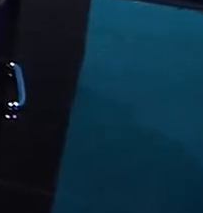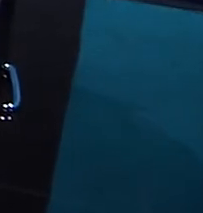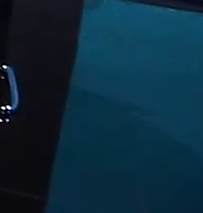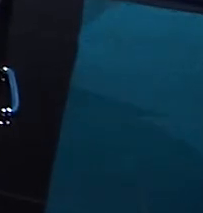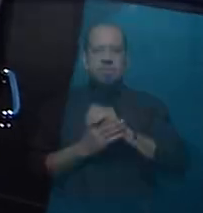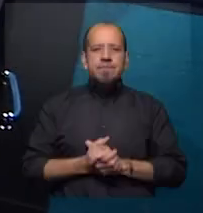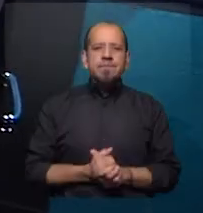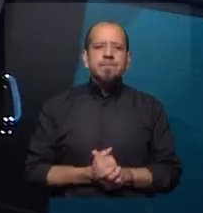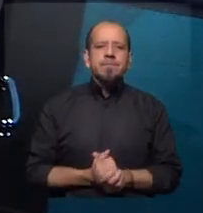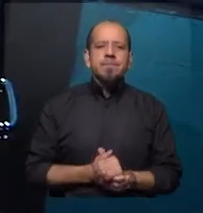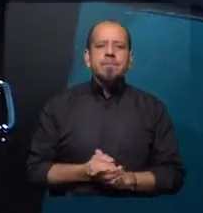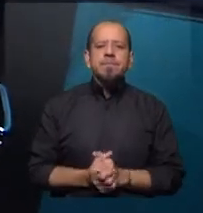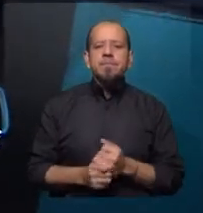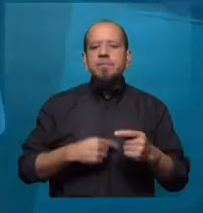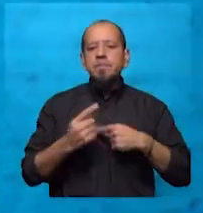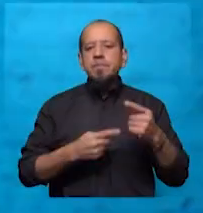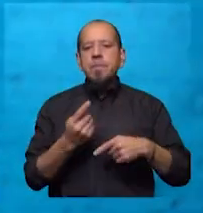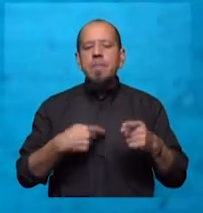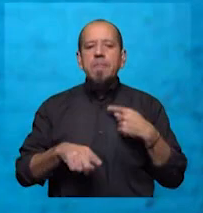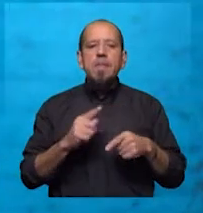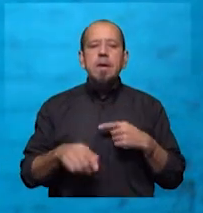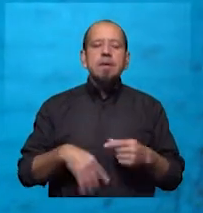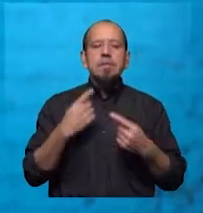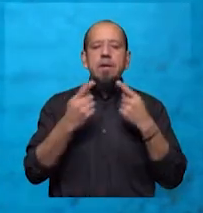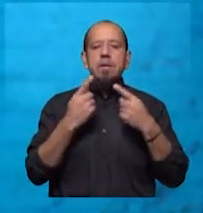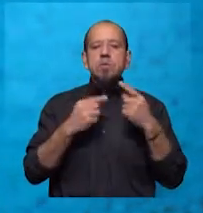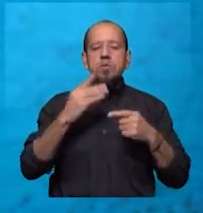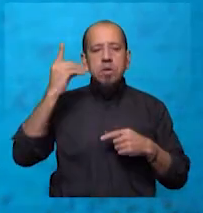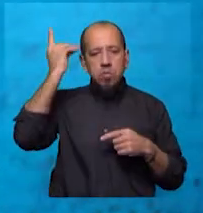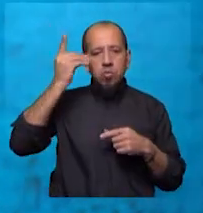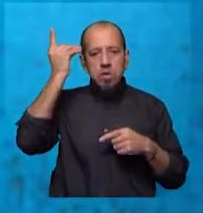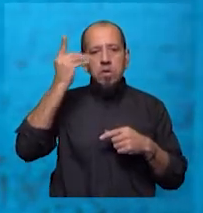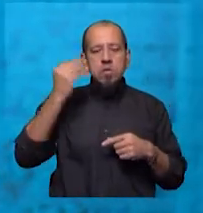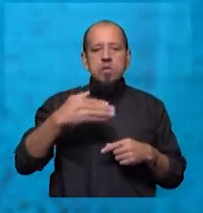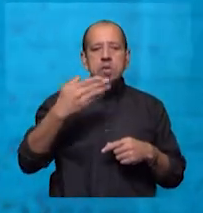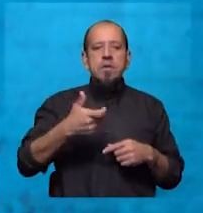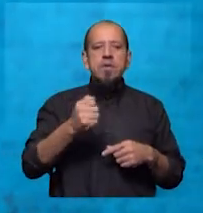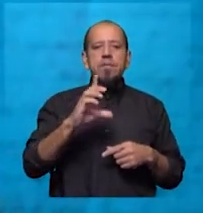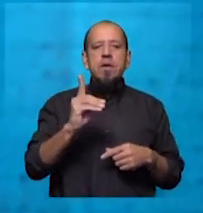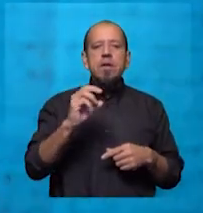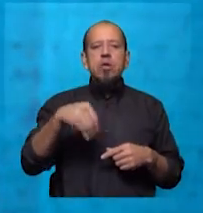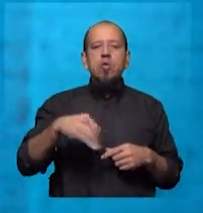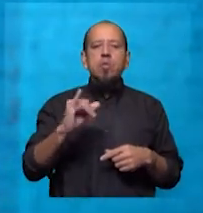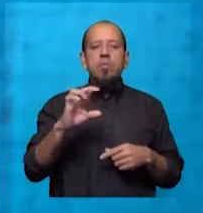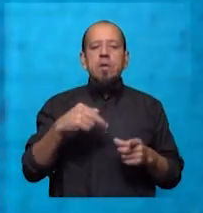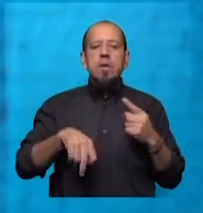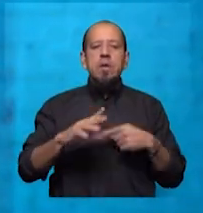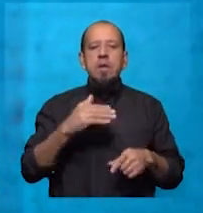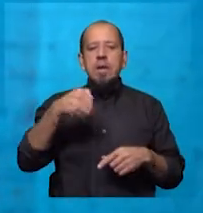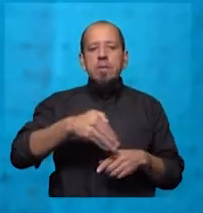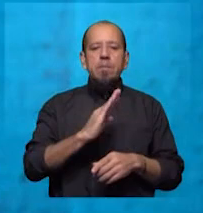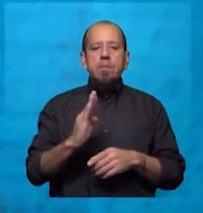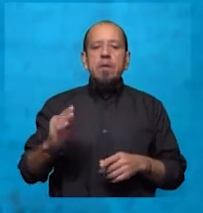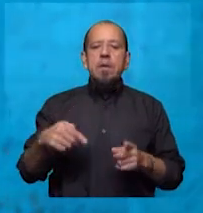seguimos en vivo aquí en lado en la pantalla de TV se va conversando con el diputado Sebastián valdominio del frente amplio del mpp a propósito